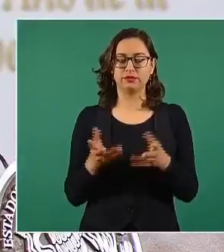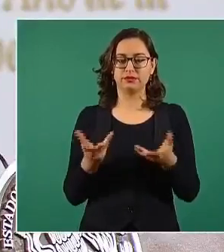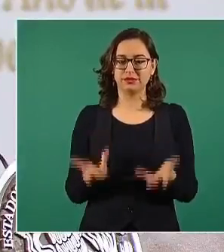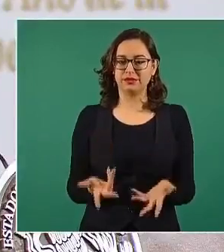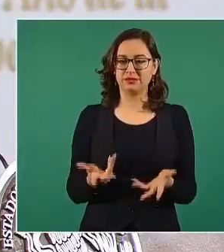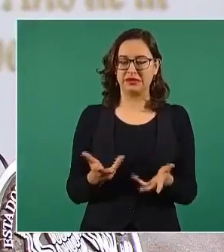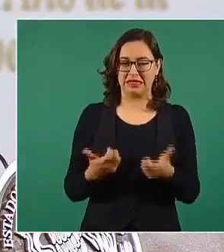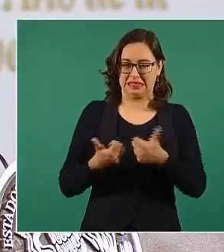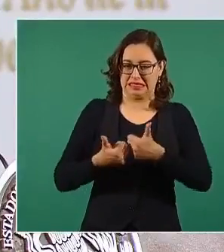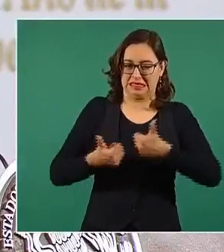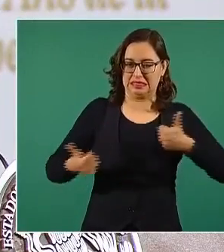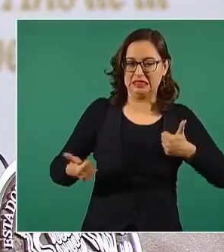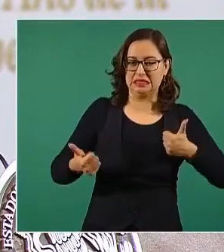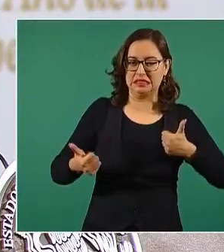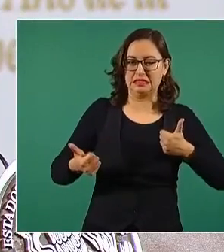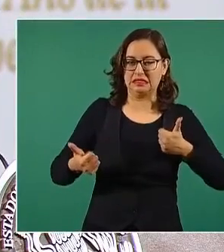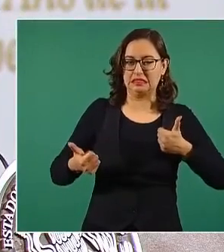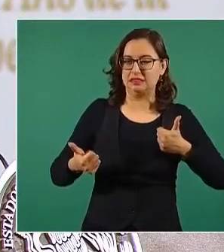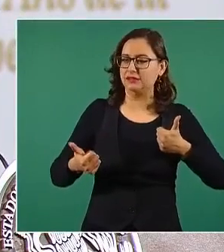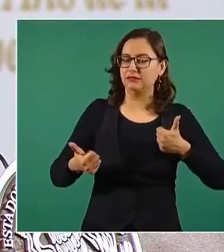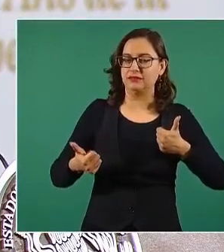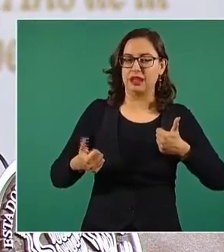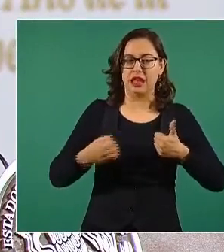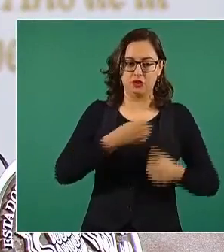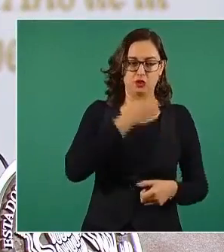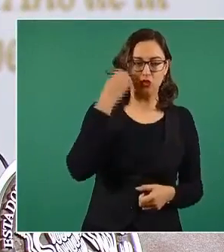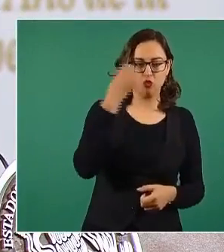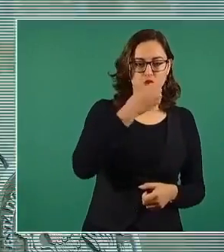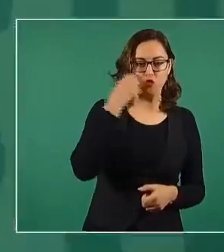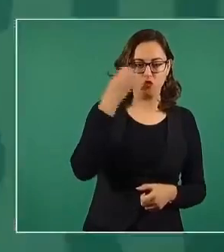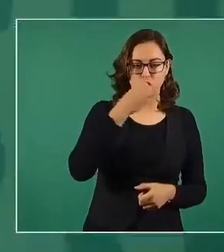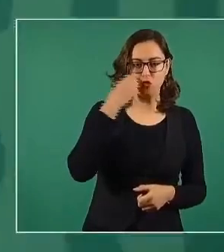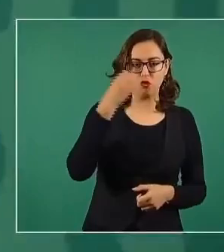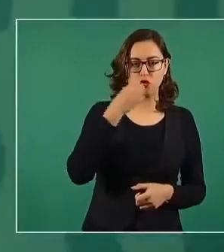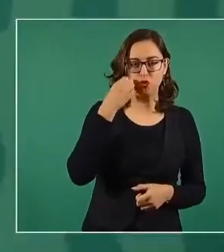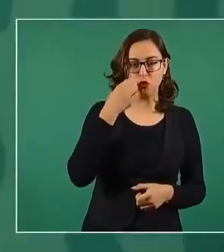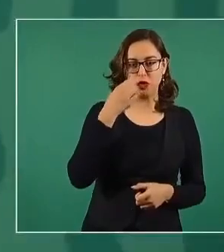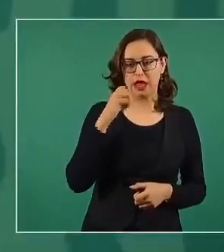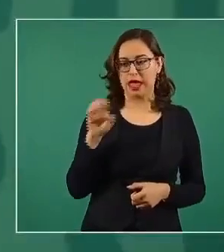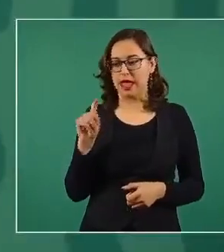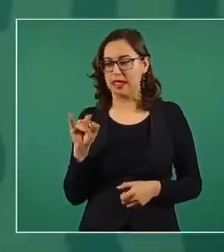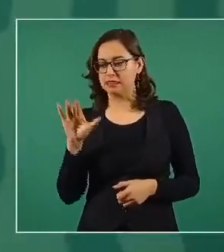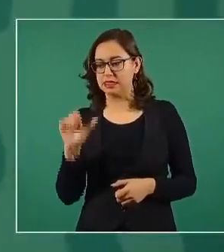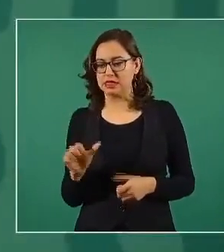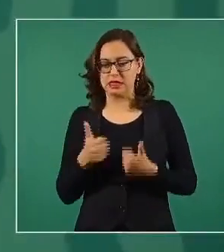disociado: lo académico con lo ético,